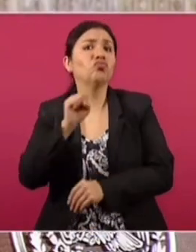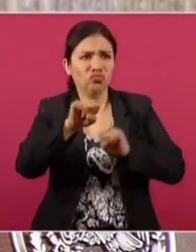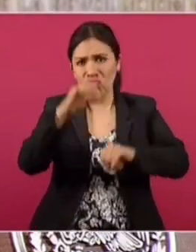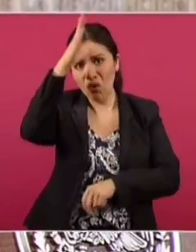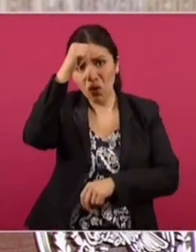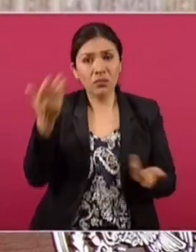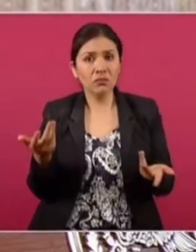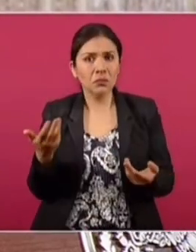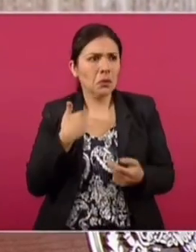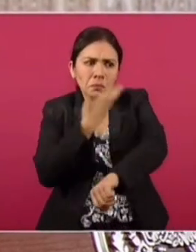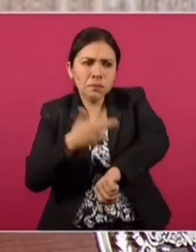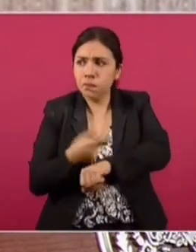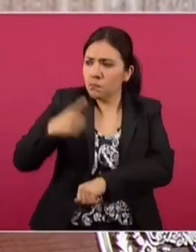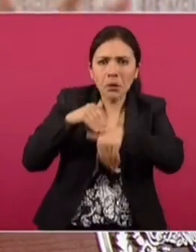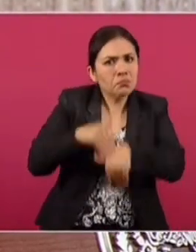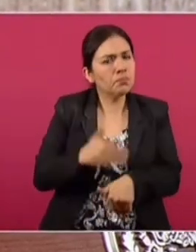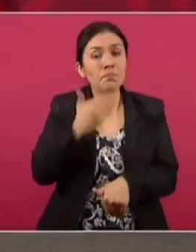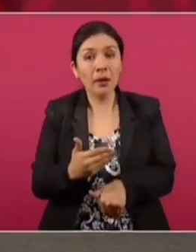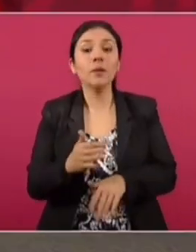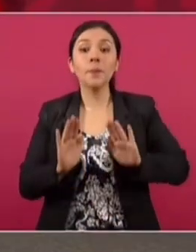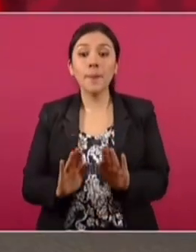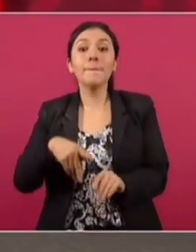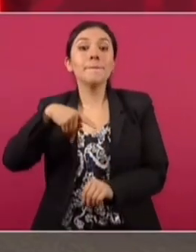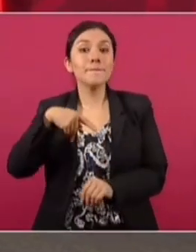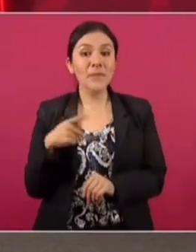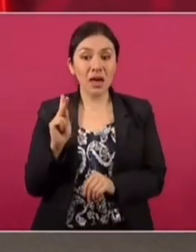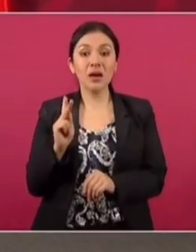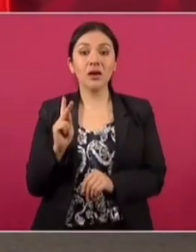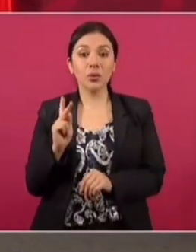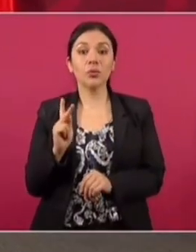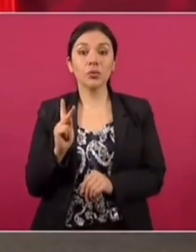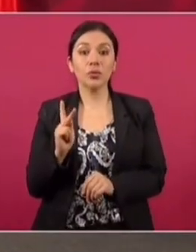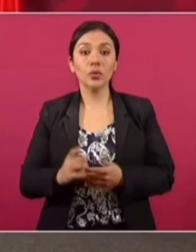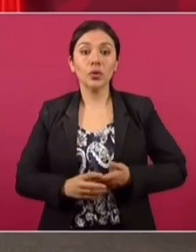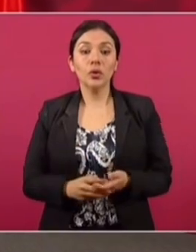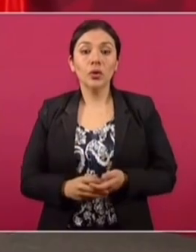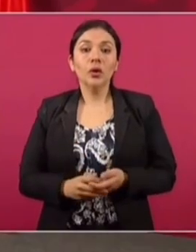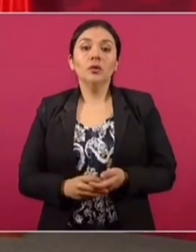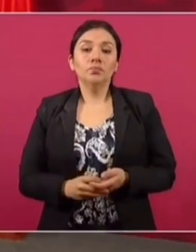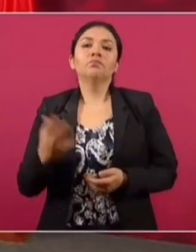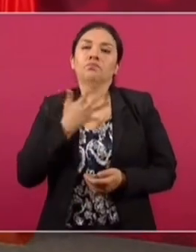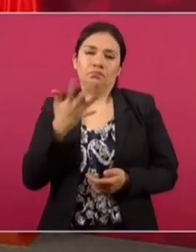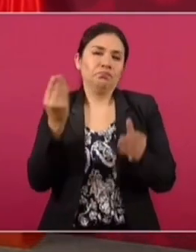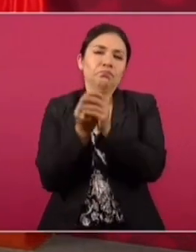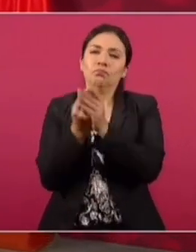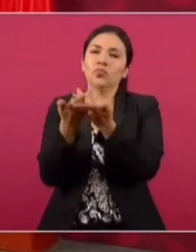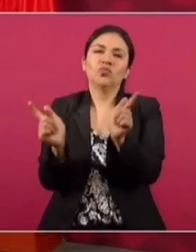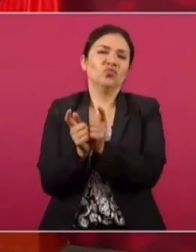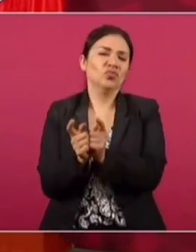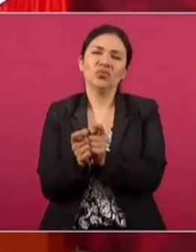se ha cumplido con todos los procedimientos. Sin embargo, hay un grupo mafioso,